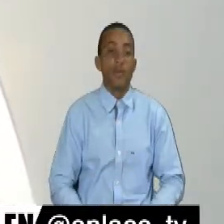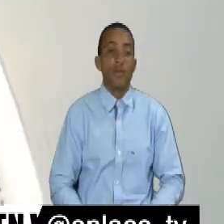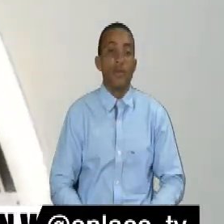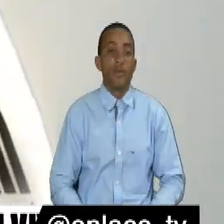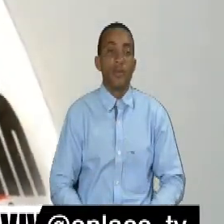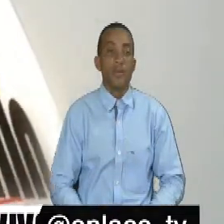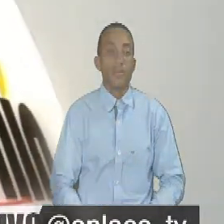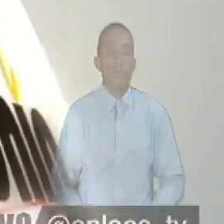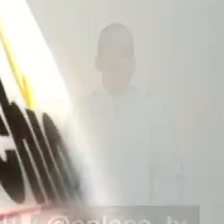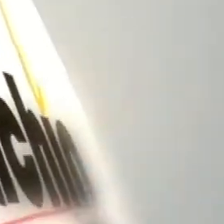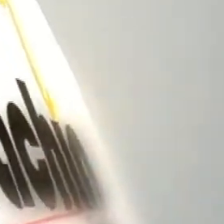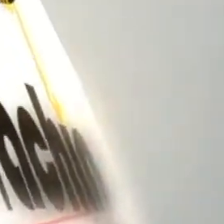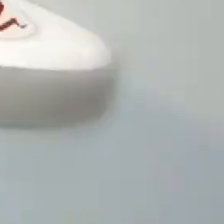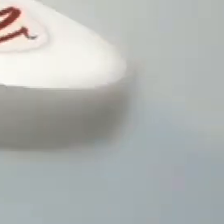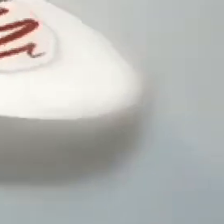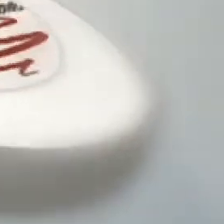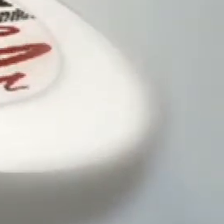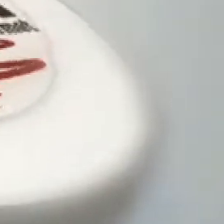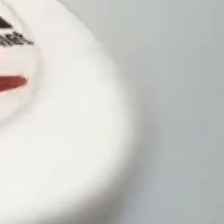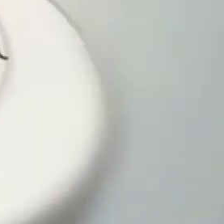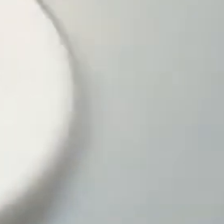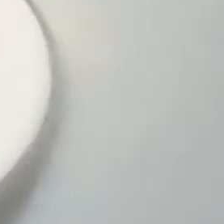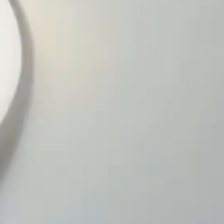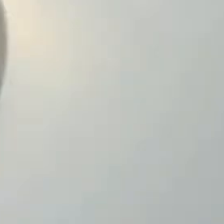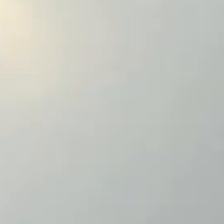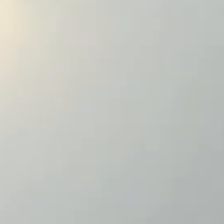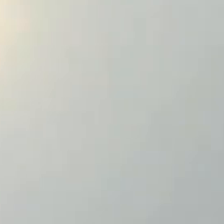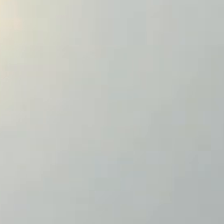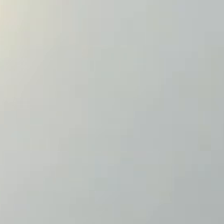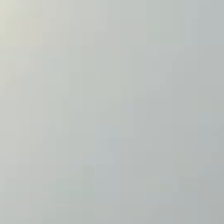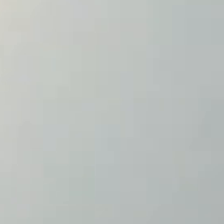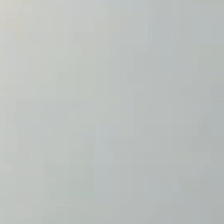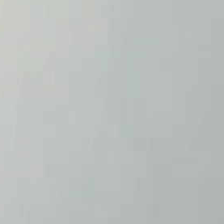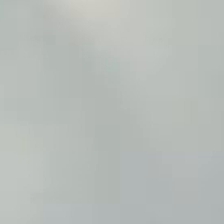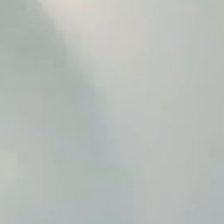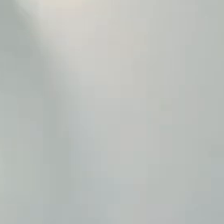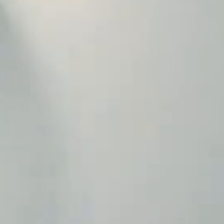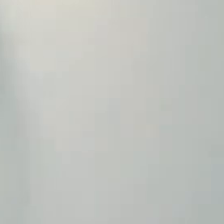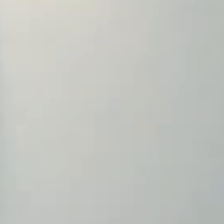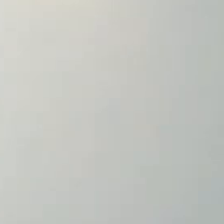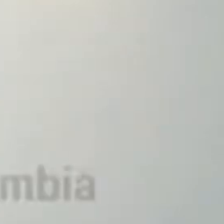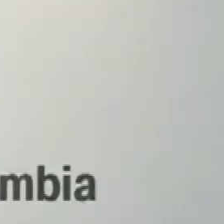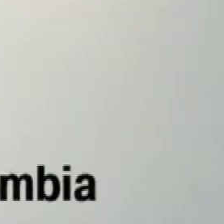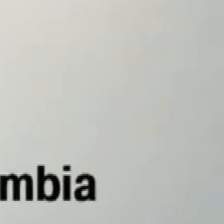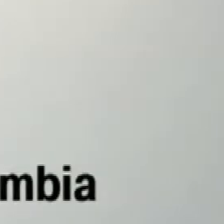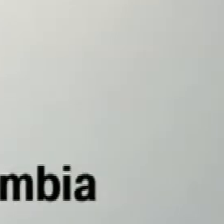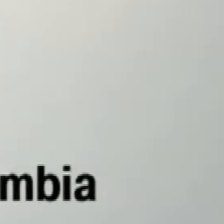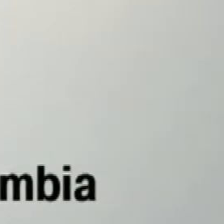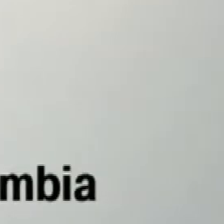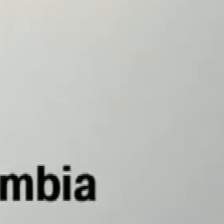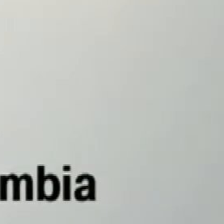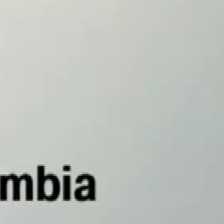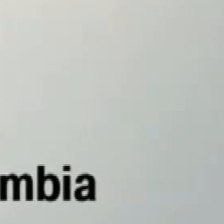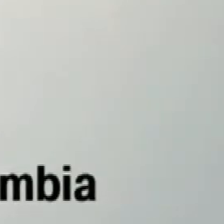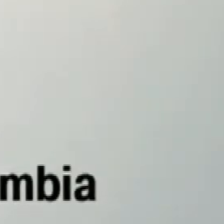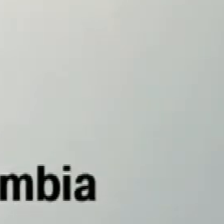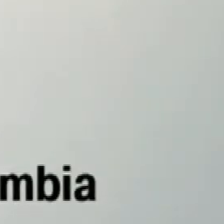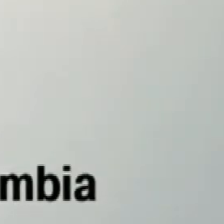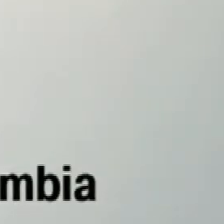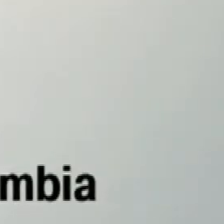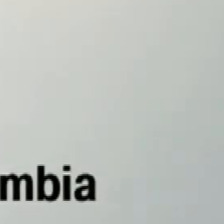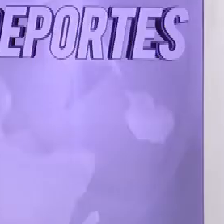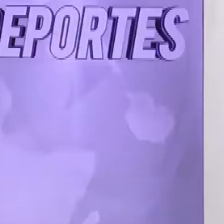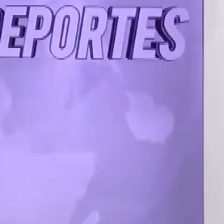Hasta aquí los deportes, con el patrocinio de Restaurante El Machín Gourmet, ahora en su nueva sede en el barrio Colombia.